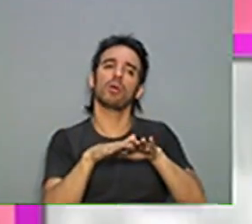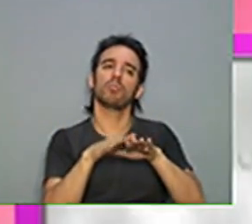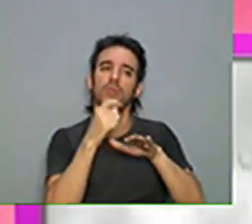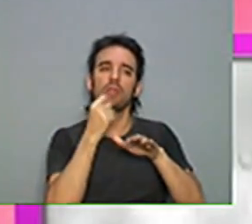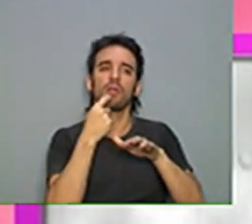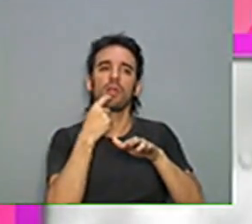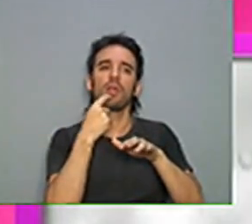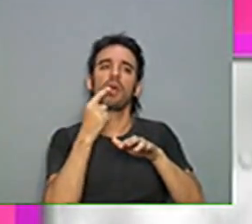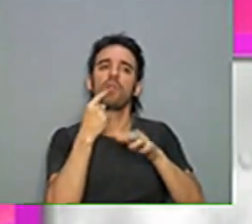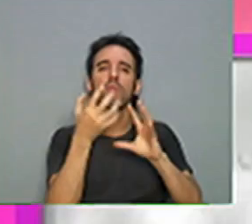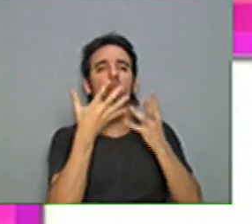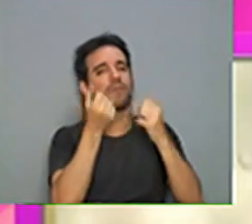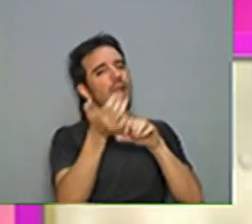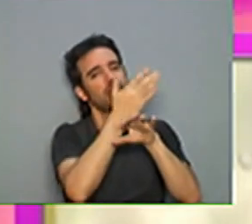retroactiva.